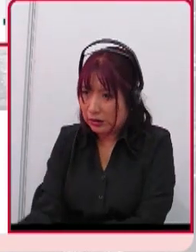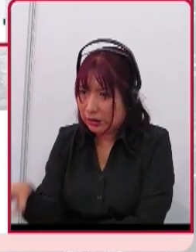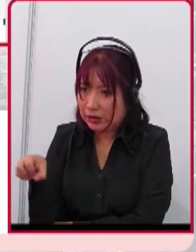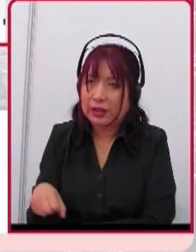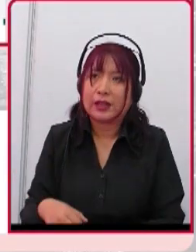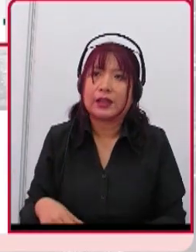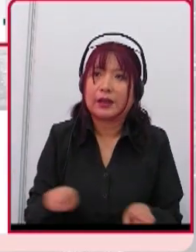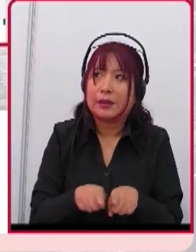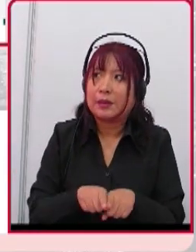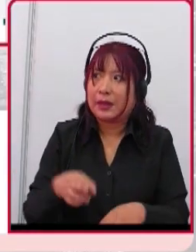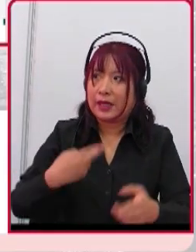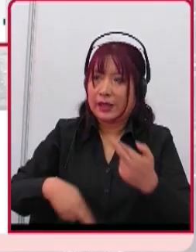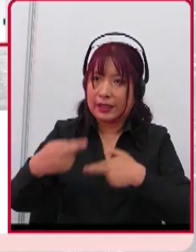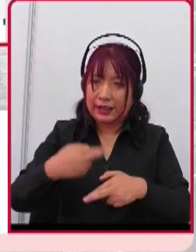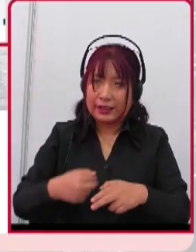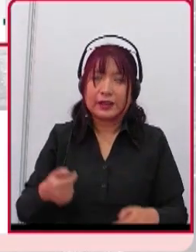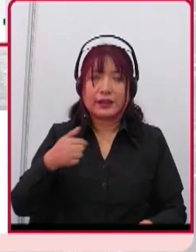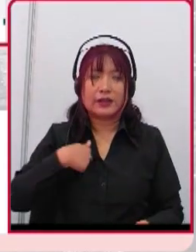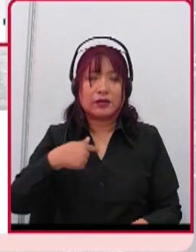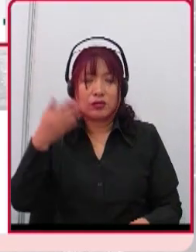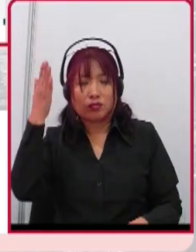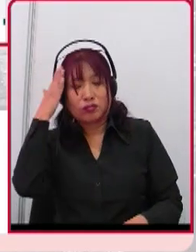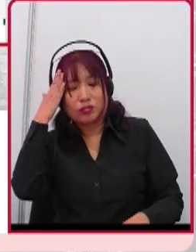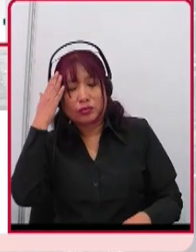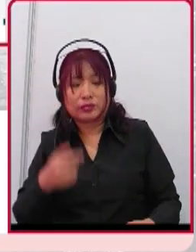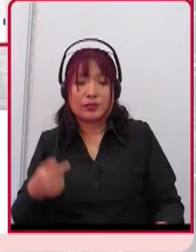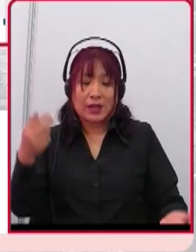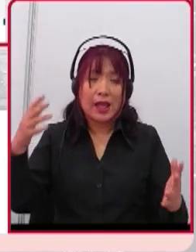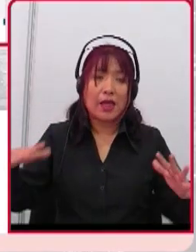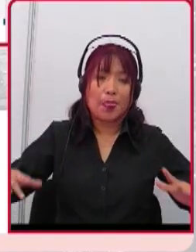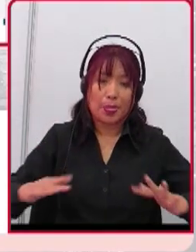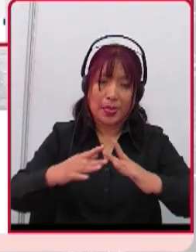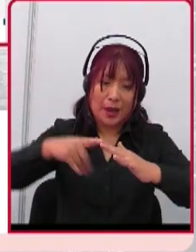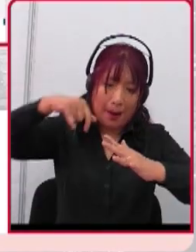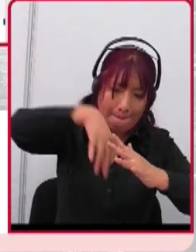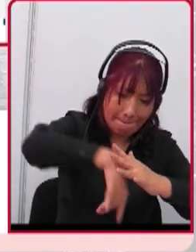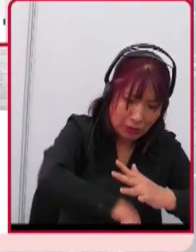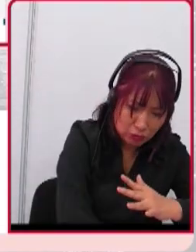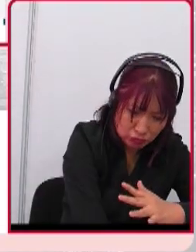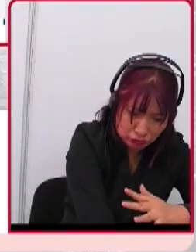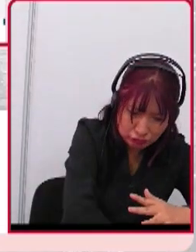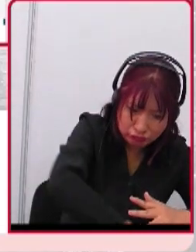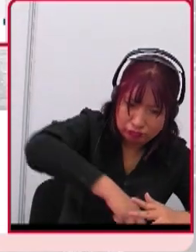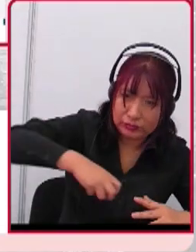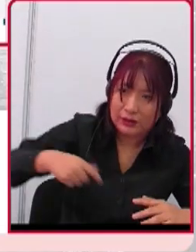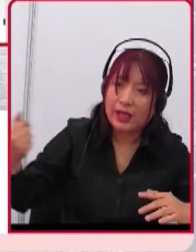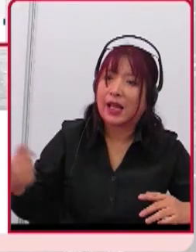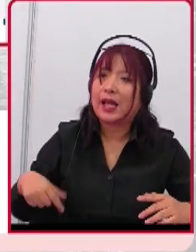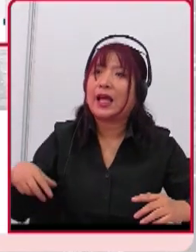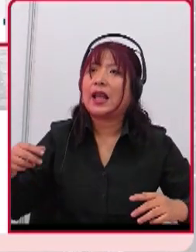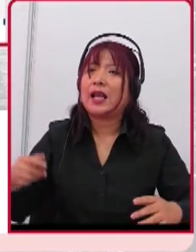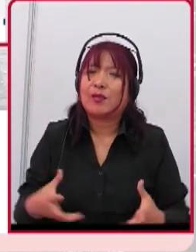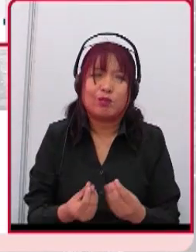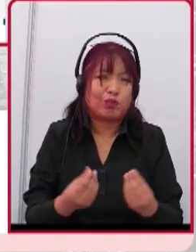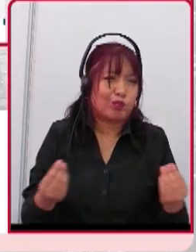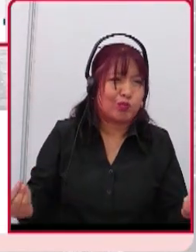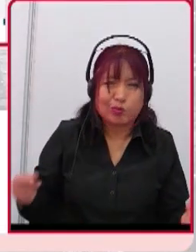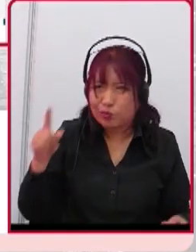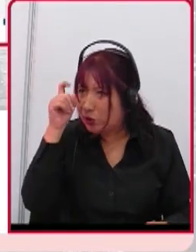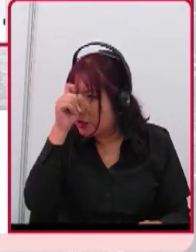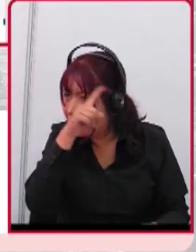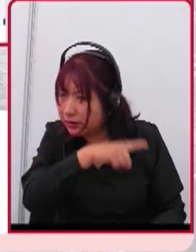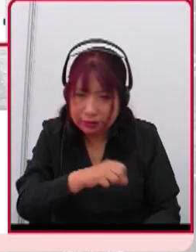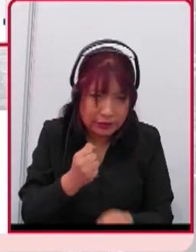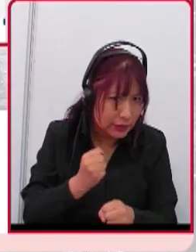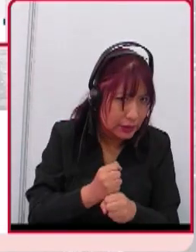que dentro de Interior Mina muchas son las variaciones del terreno, muchas son las condiciones a evaluar y es con ello que también